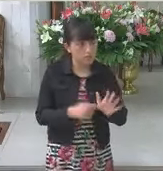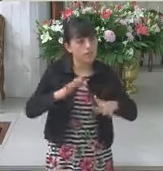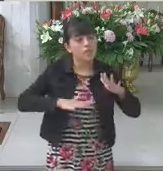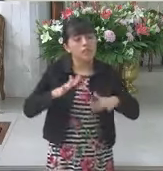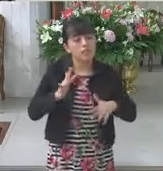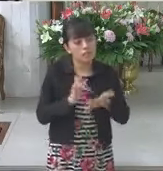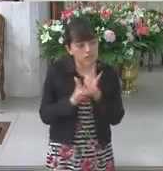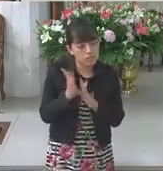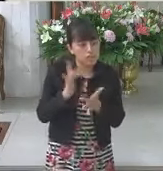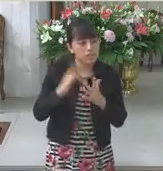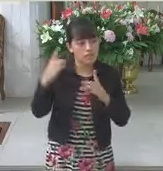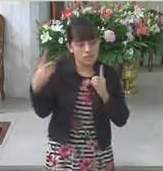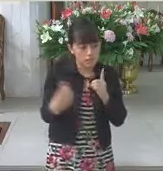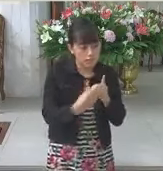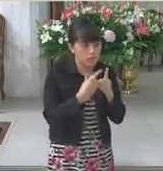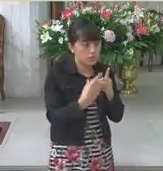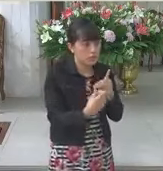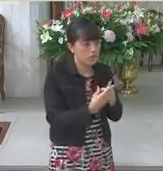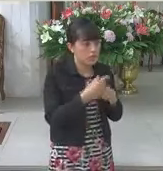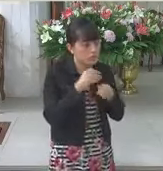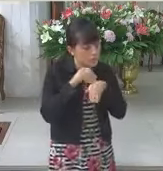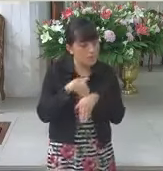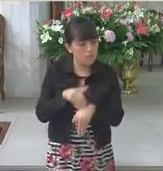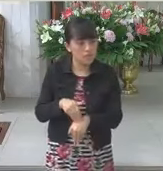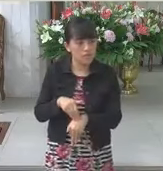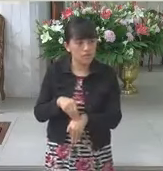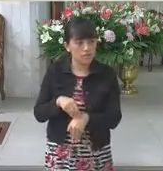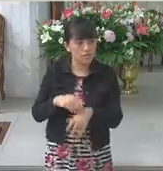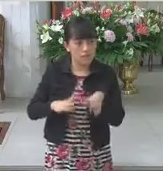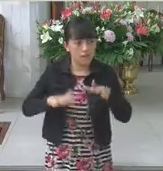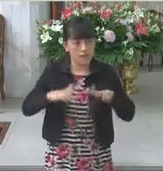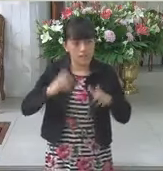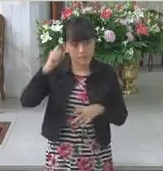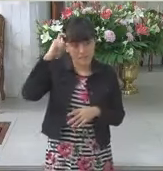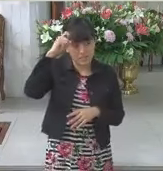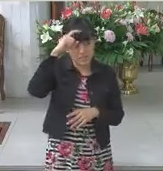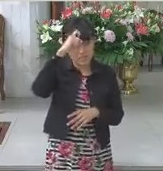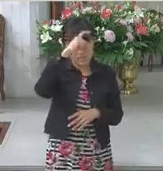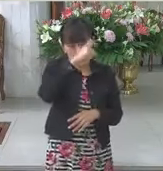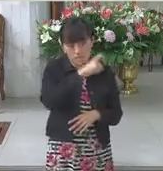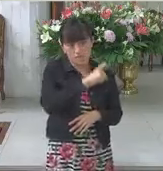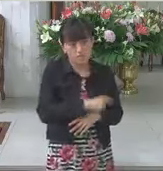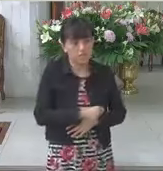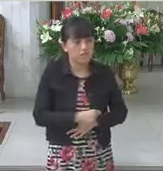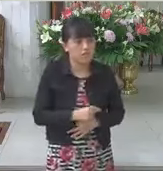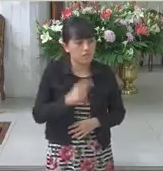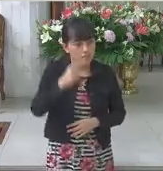Cristo lo que seguir a Cristo no es